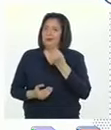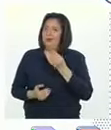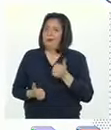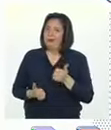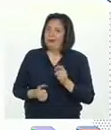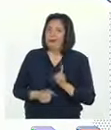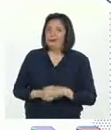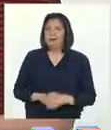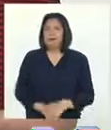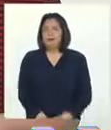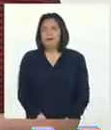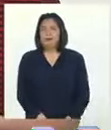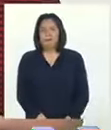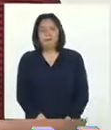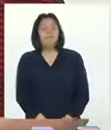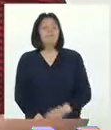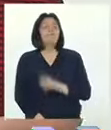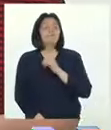alimentación.